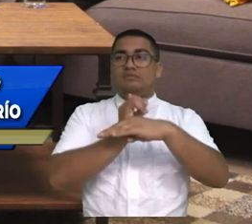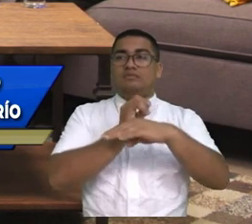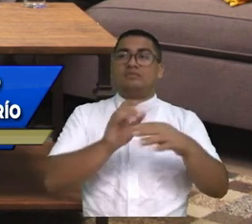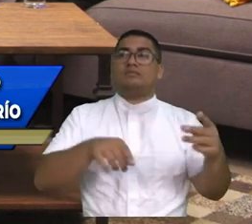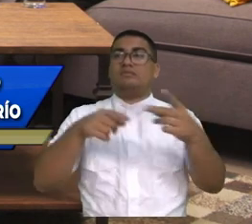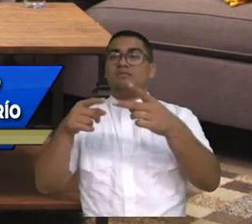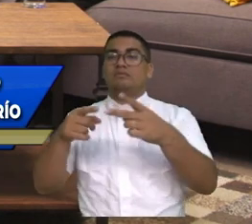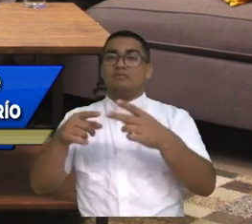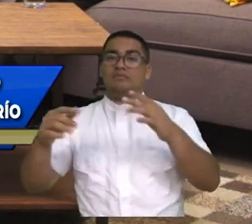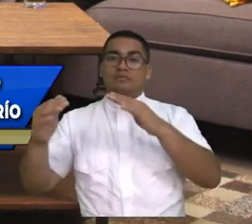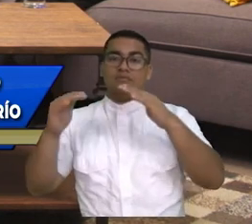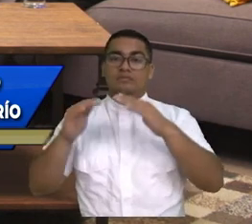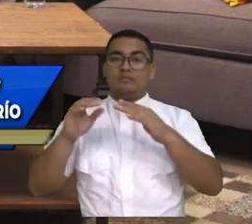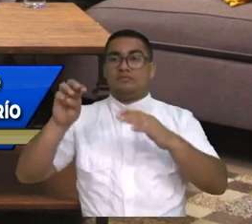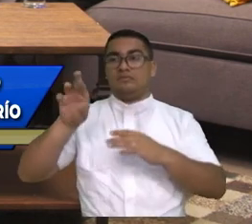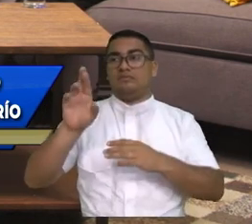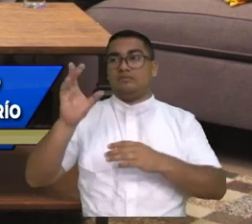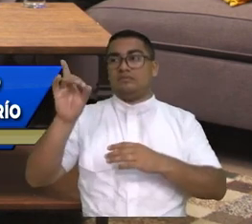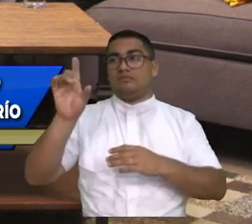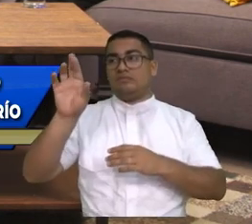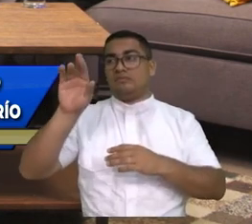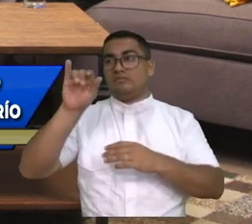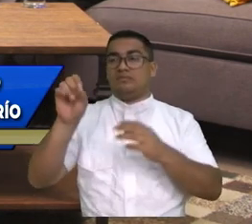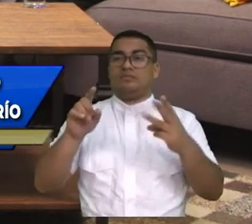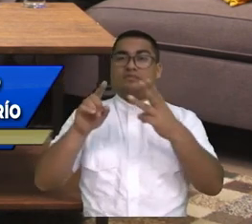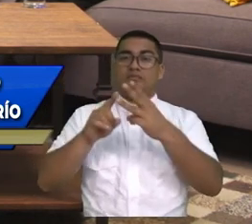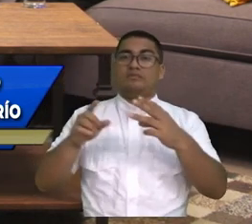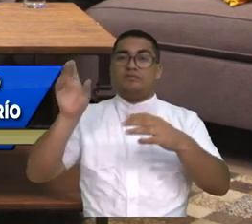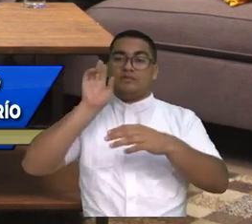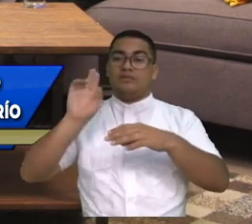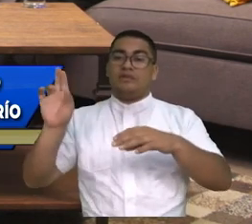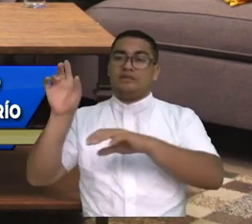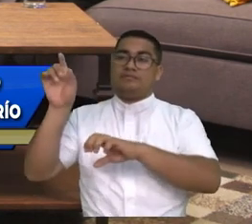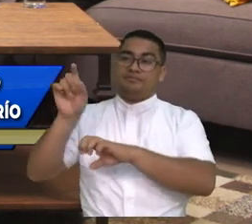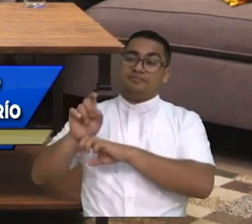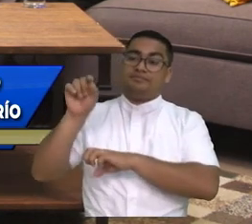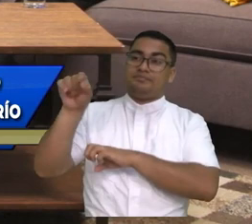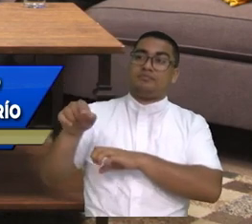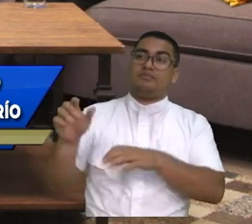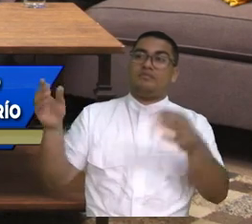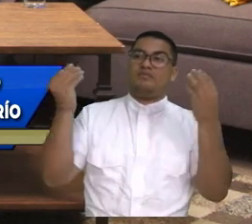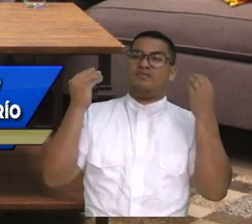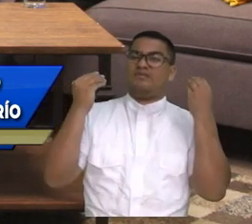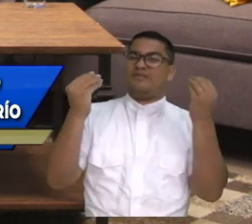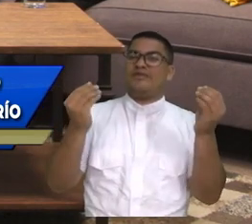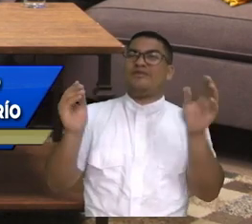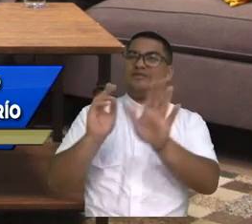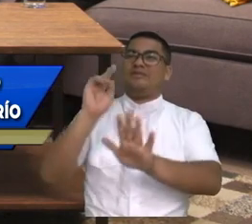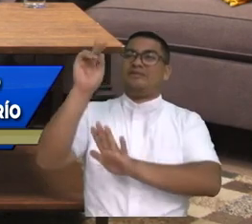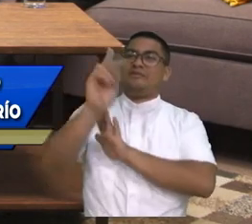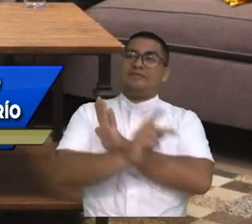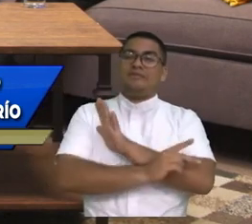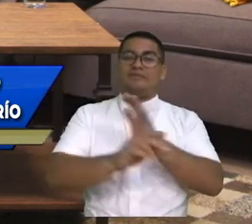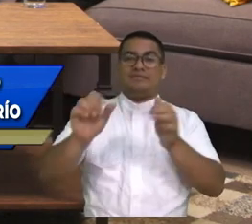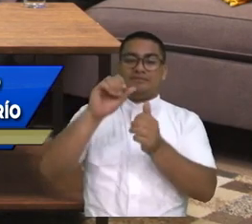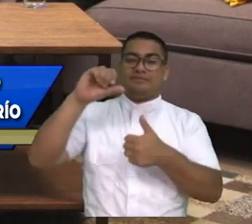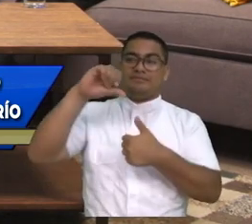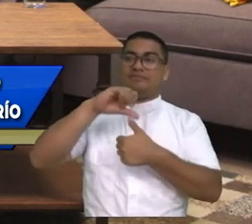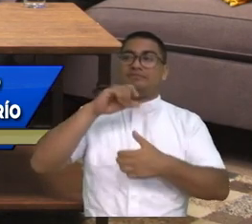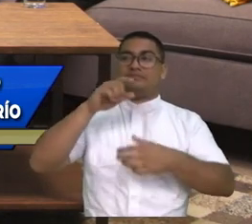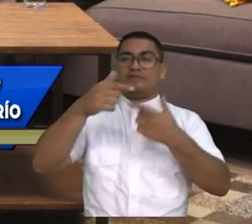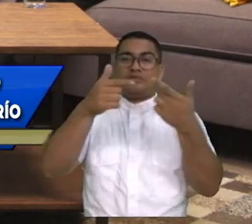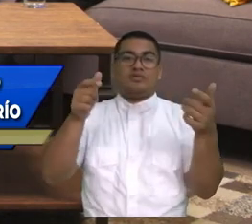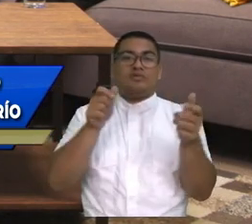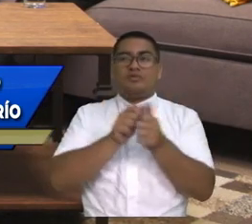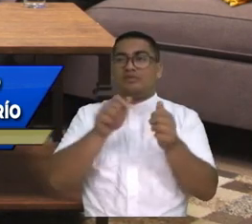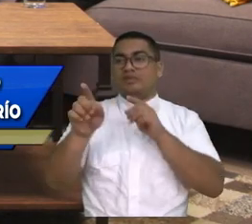mercedarios, en el paraninfo de la universidad. Vinieron delegaciones gubernamentales de todos los países de Centroamérica.